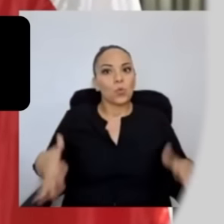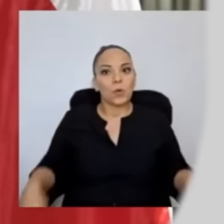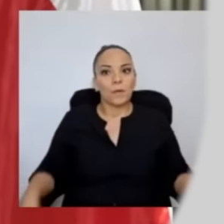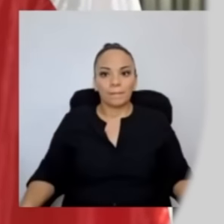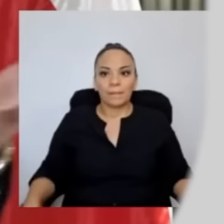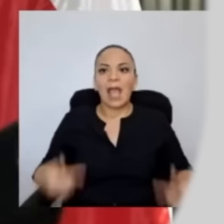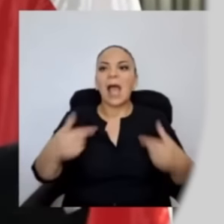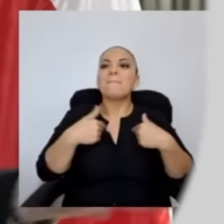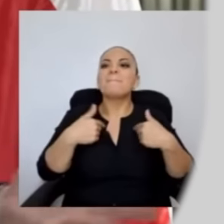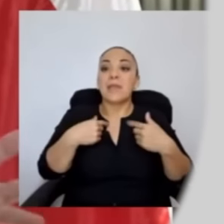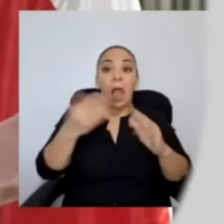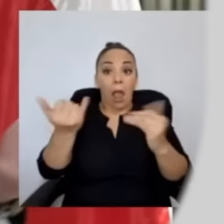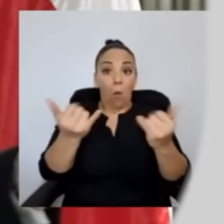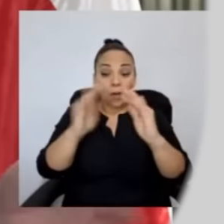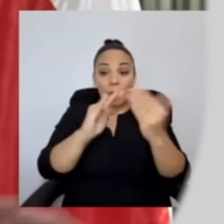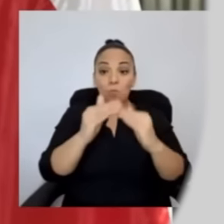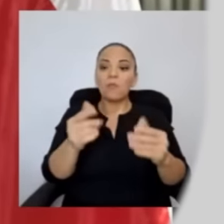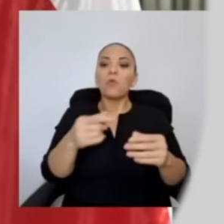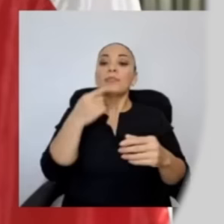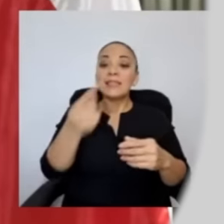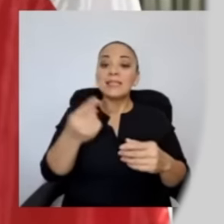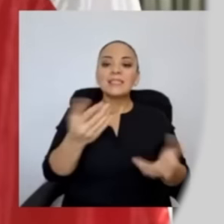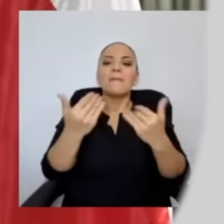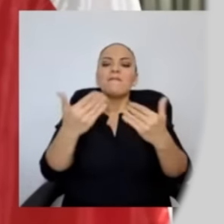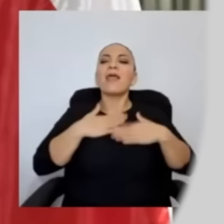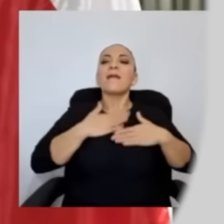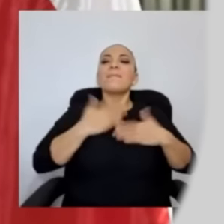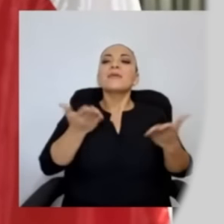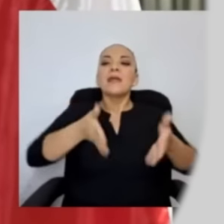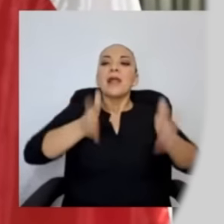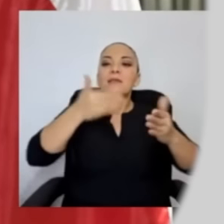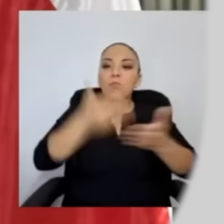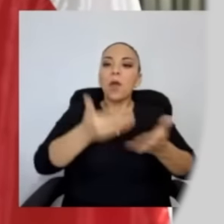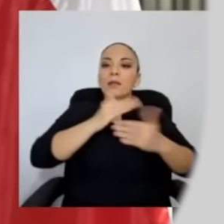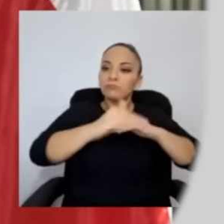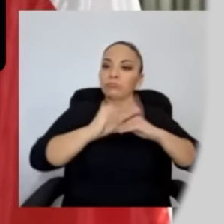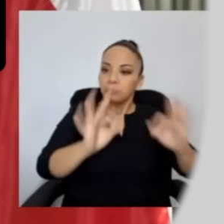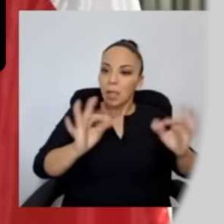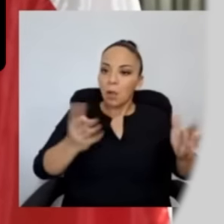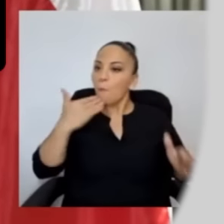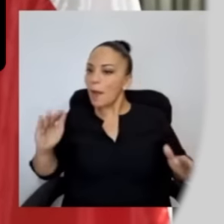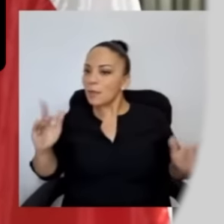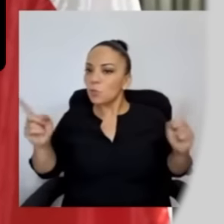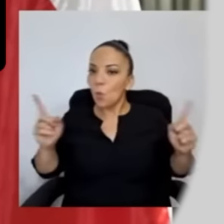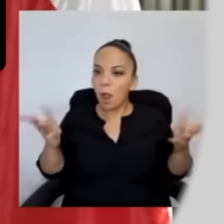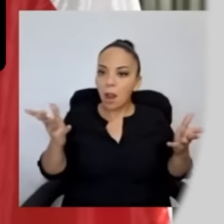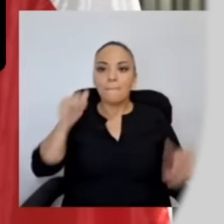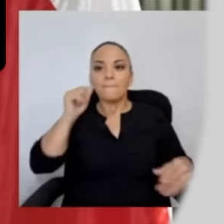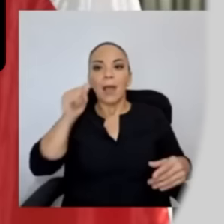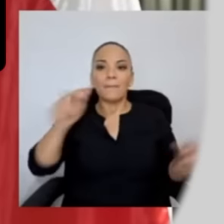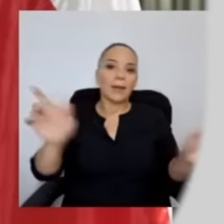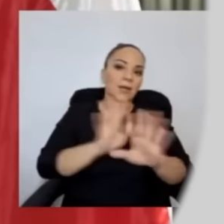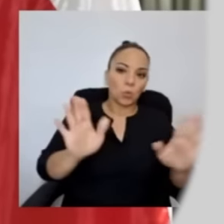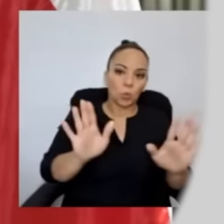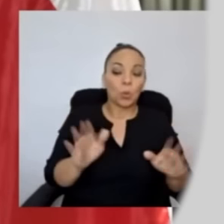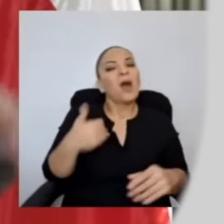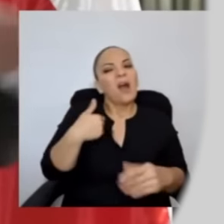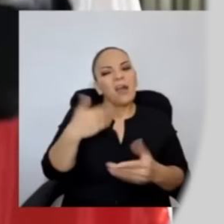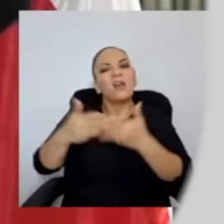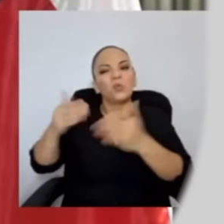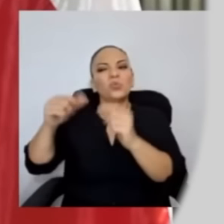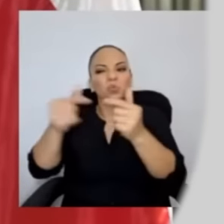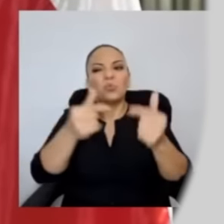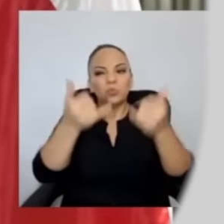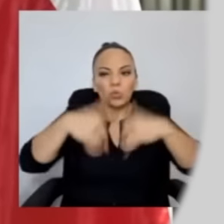a mí? Calles buenas, calles malas, déjense de hablar paja, como hacen todavía muchos grupos. Yo